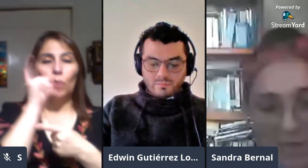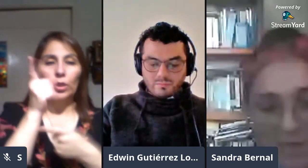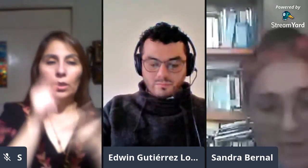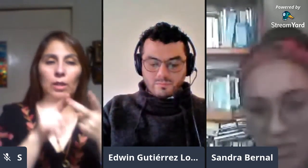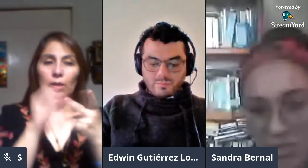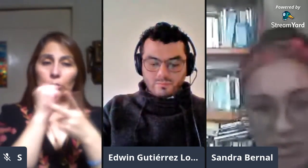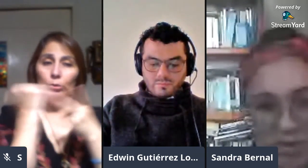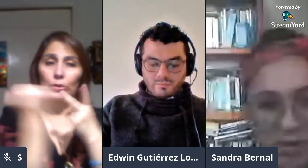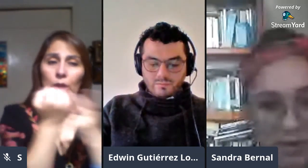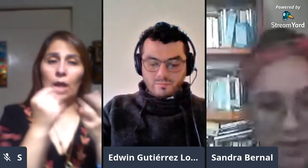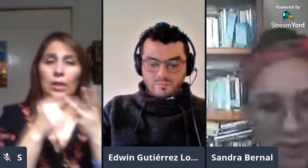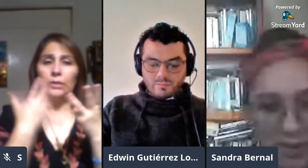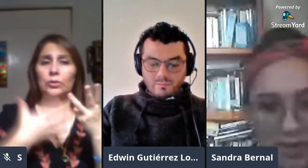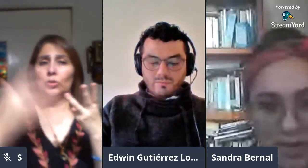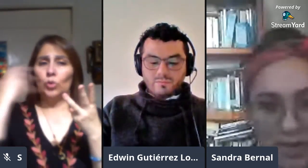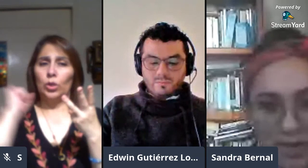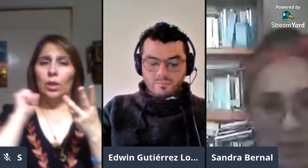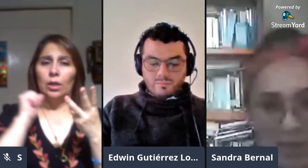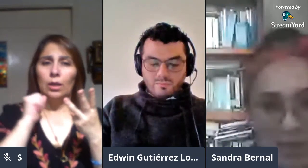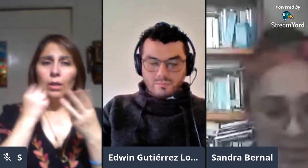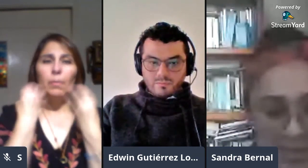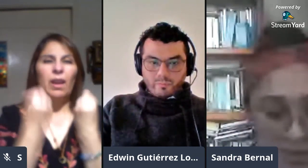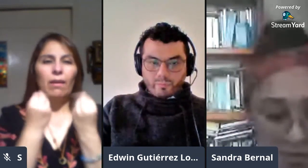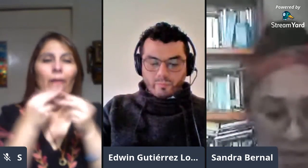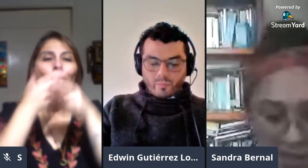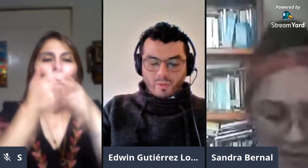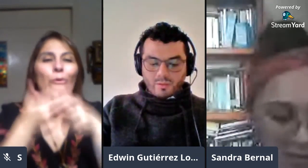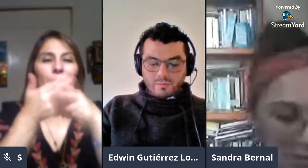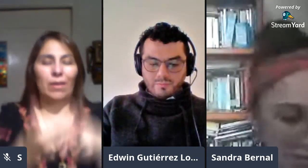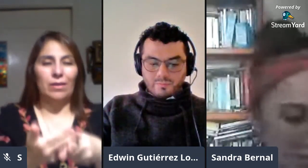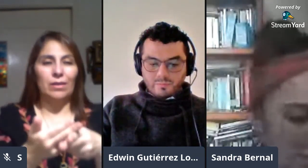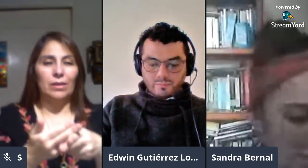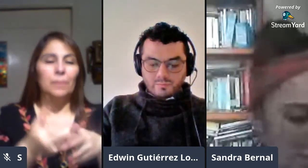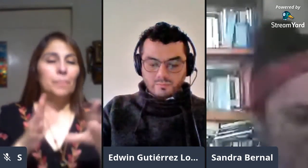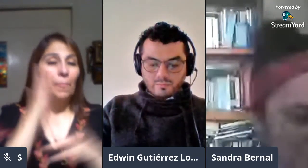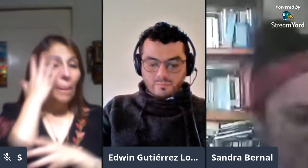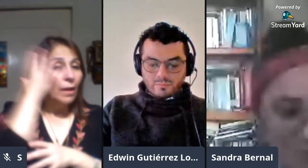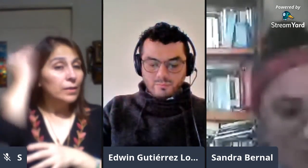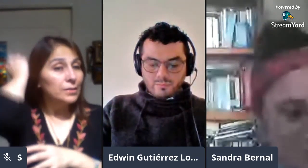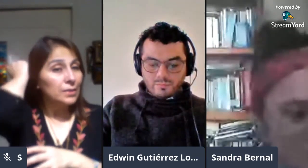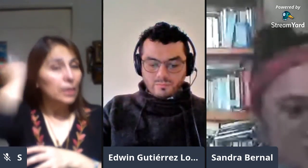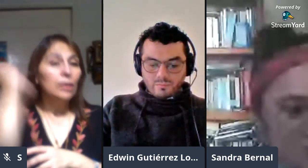de ejercer esa situación de cuidado. Sergio mencionaba efectivamente que,